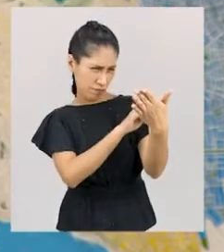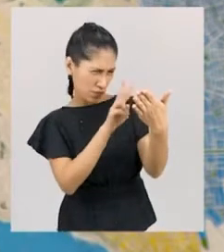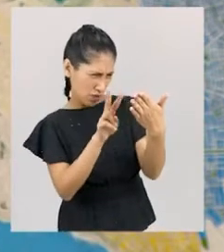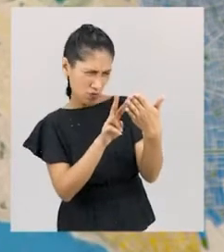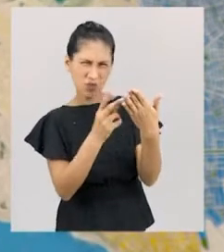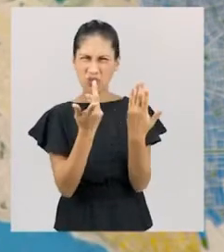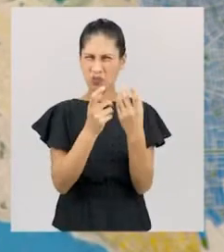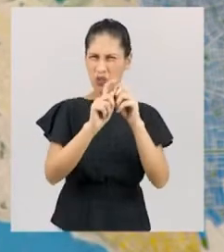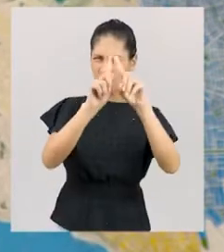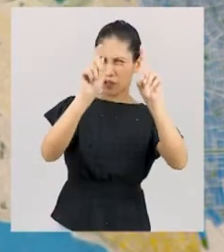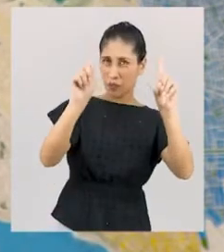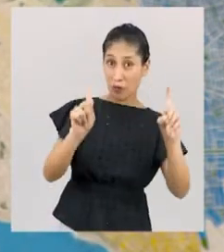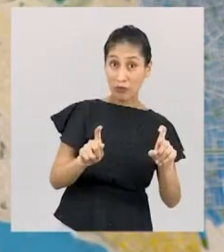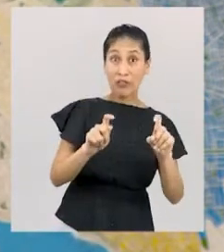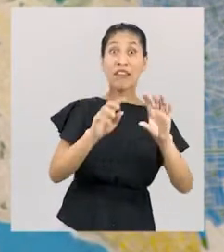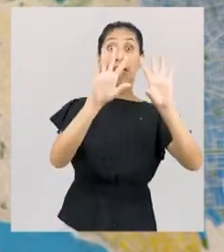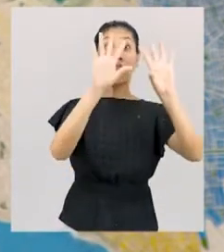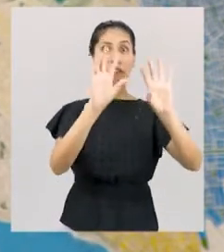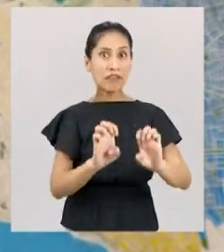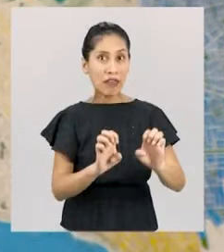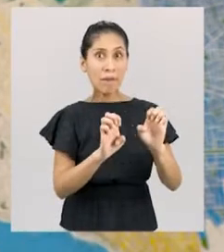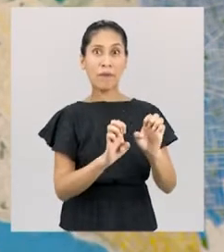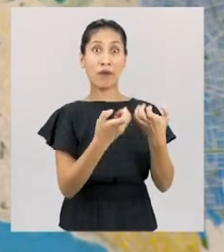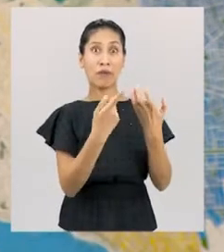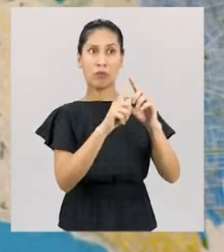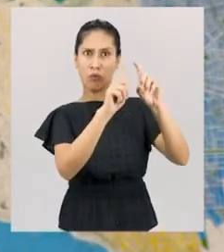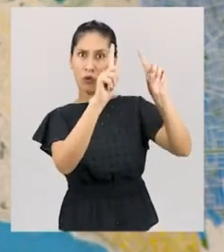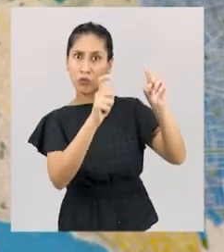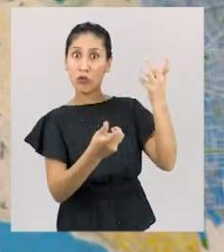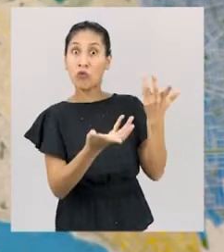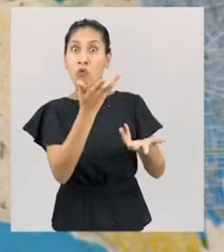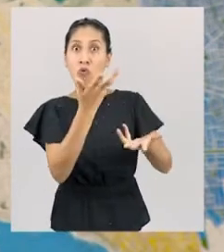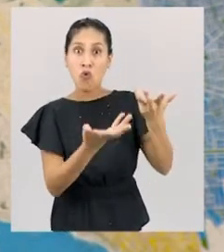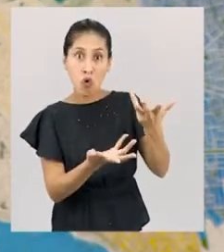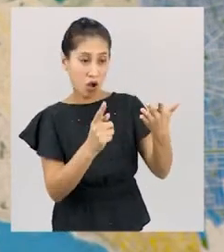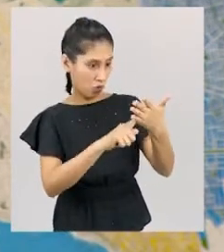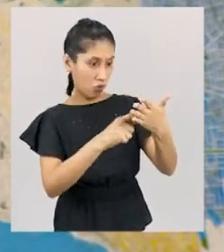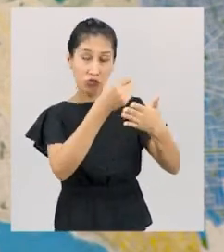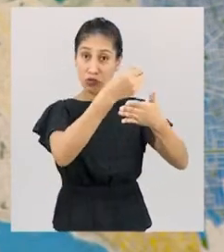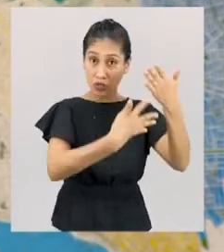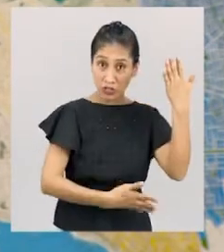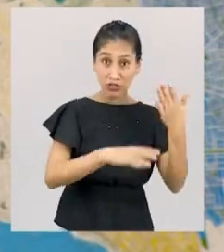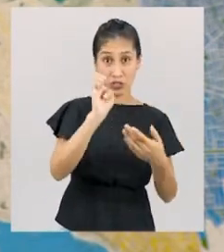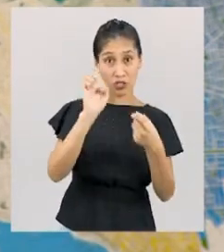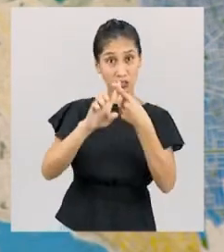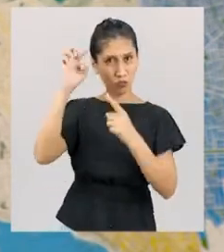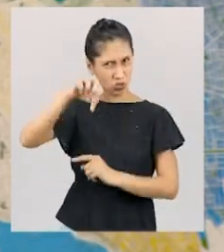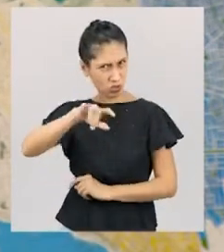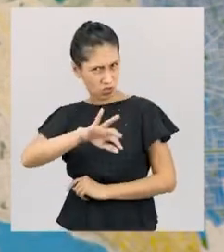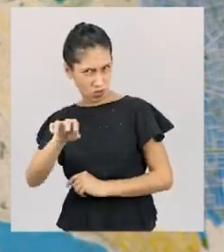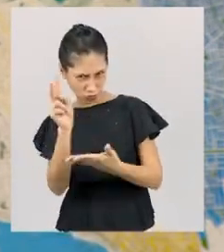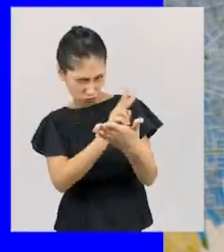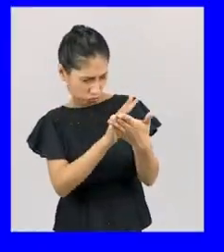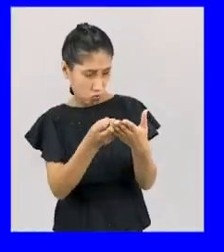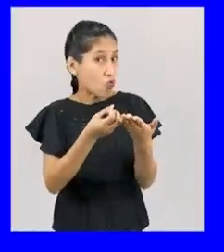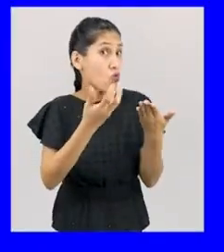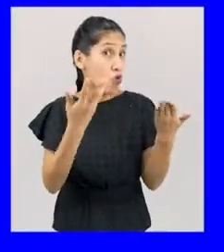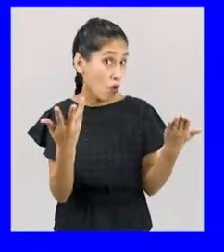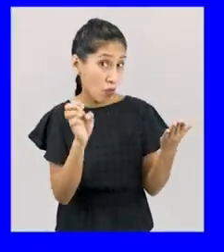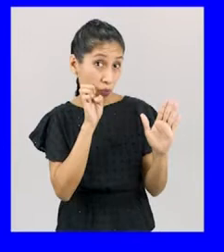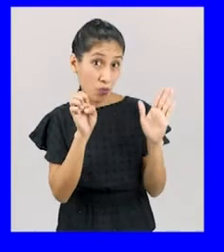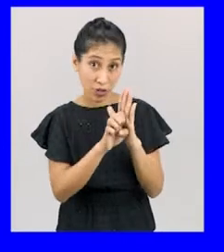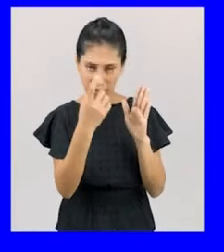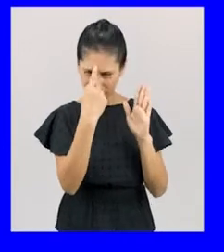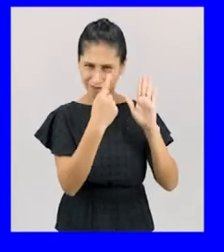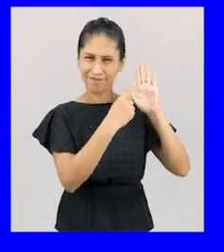También vimos qué tipo de preguntas suelen venir en el examen de admisión cuando se trata de textos expositivos y cómo identificarlas. Si